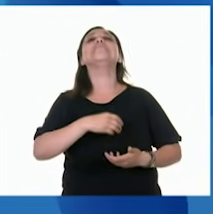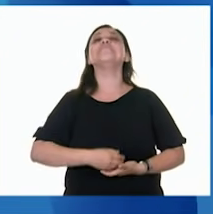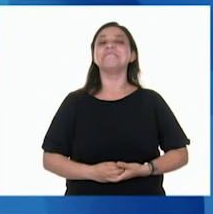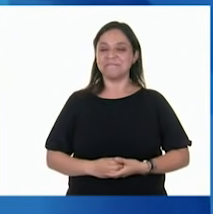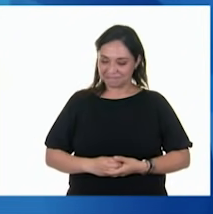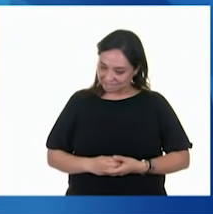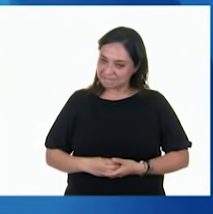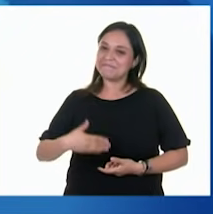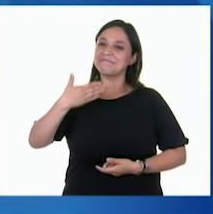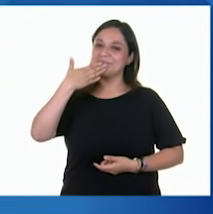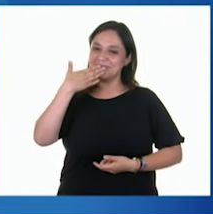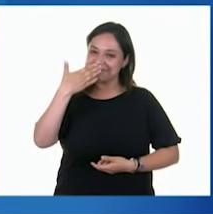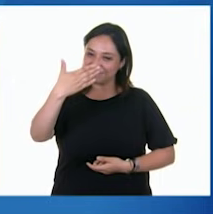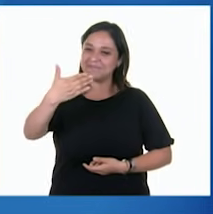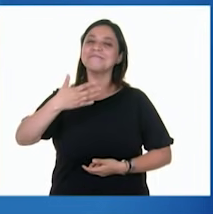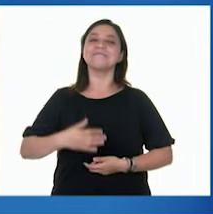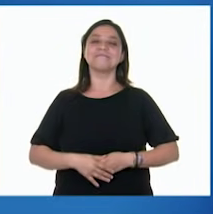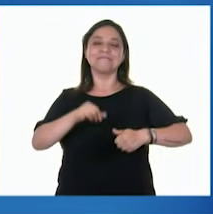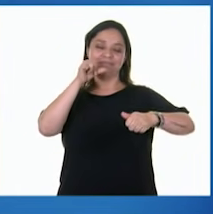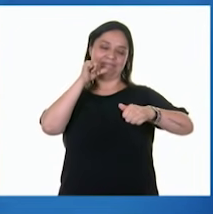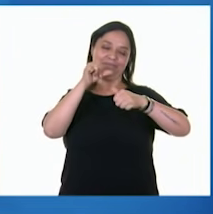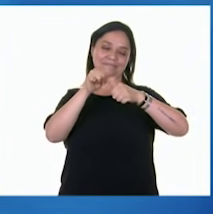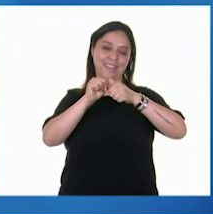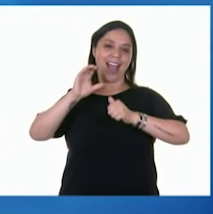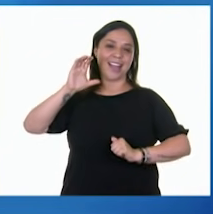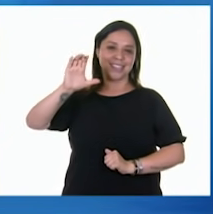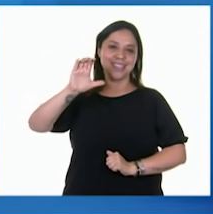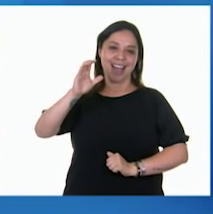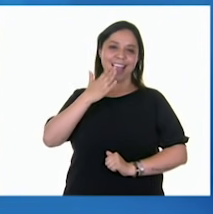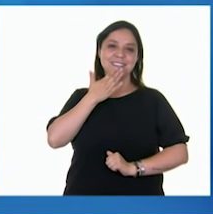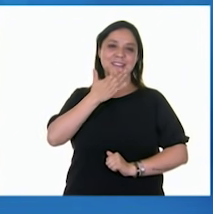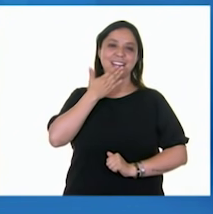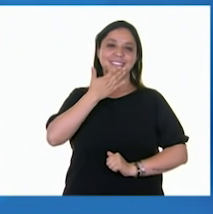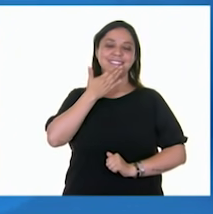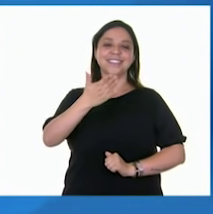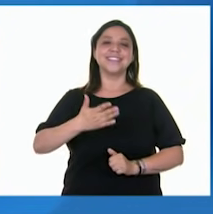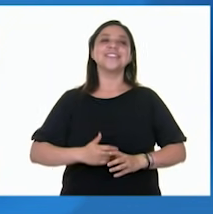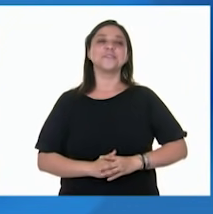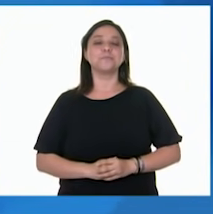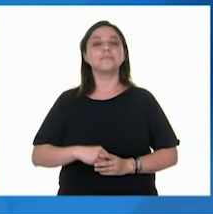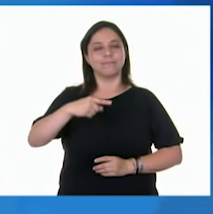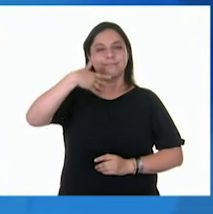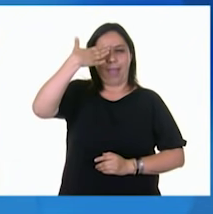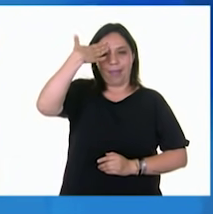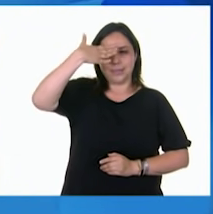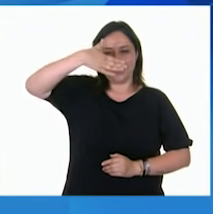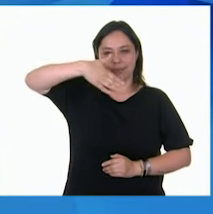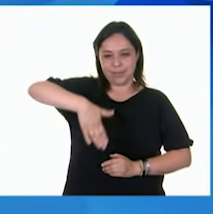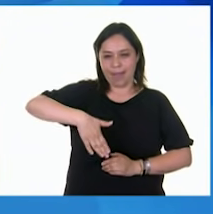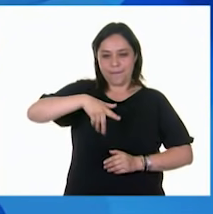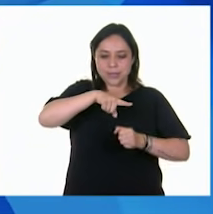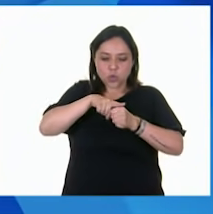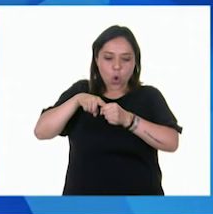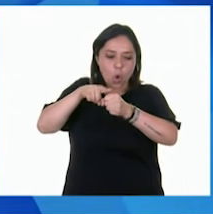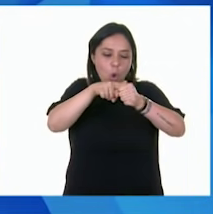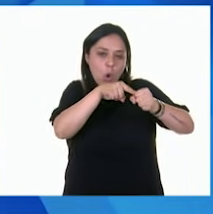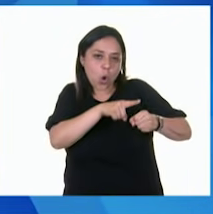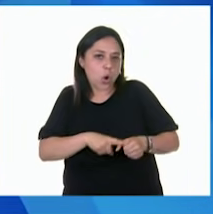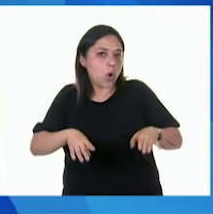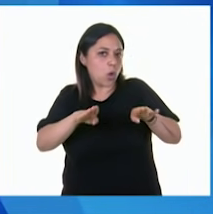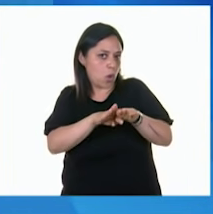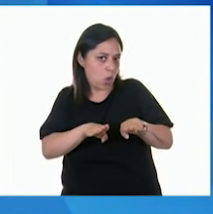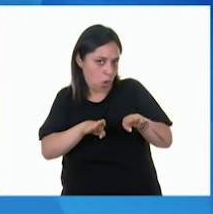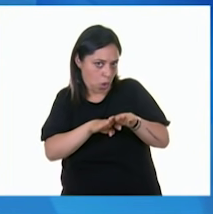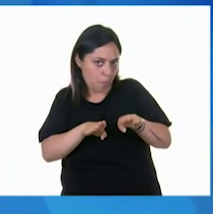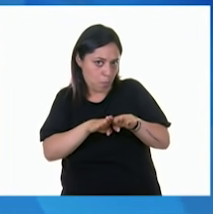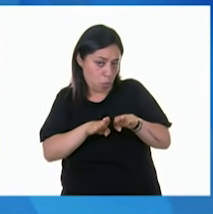Ok, muy bien. Correcto. Es la respuesta correcta. Es la C. Perfecto. Entonces ya saben cómo iluminar, uh-huh, la respuesta en su libro